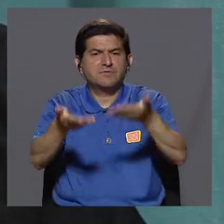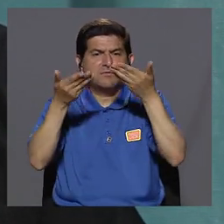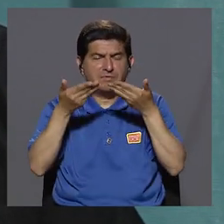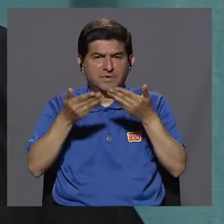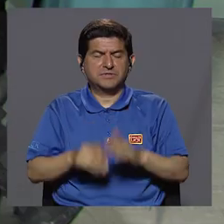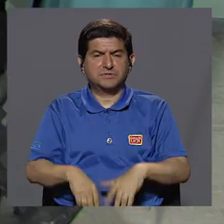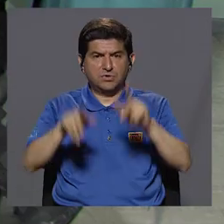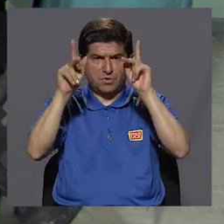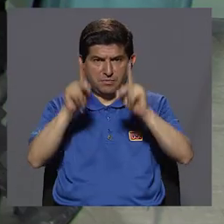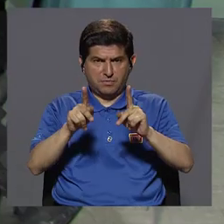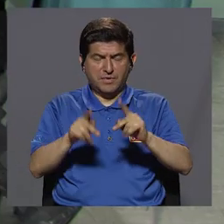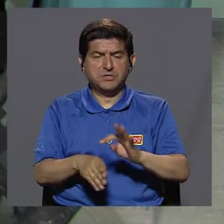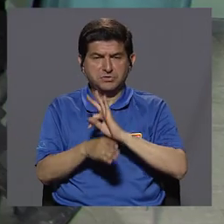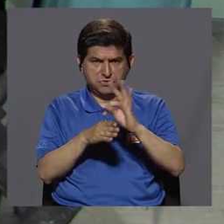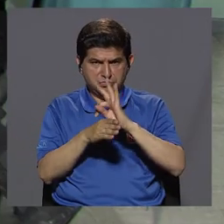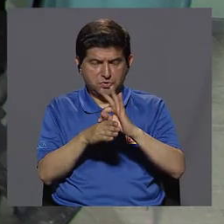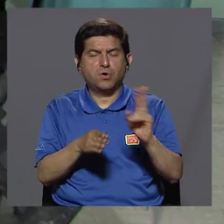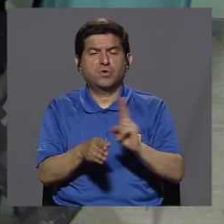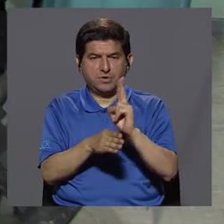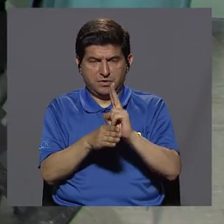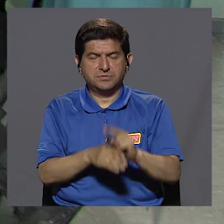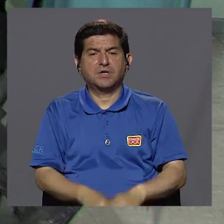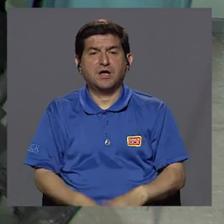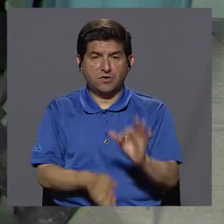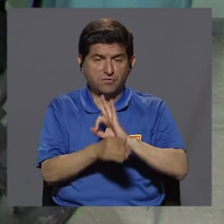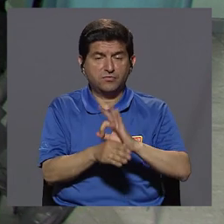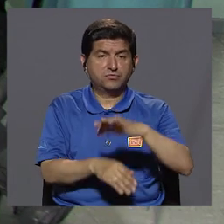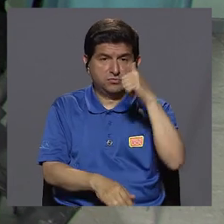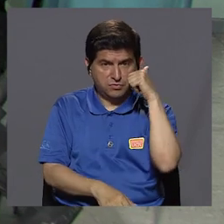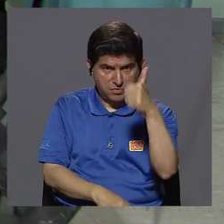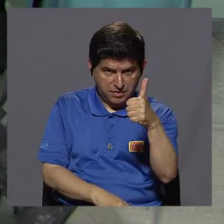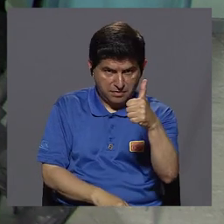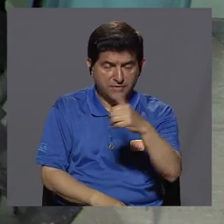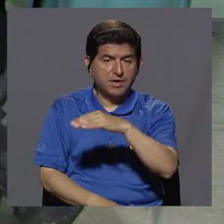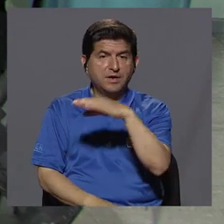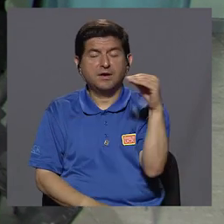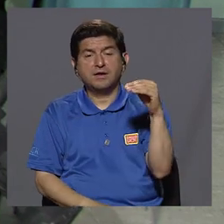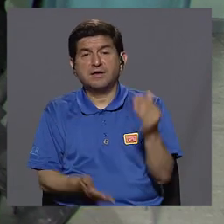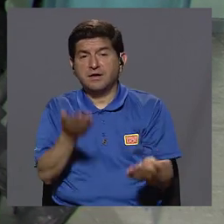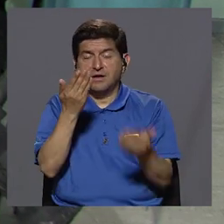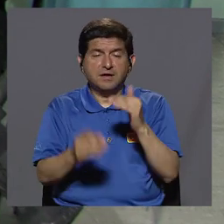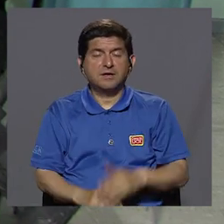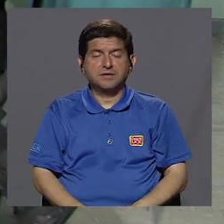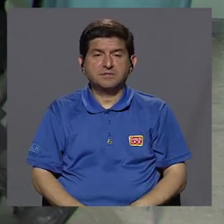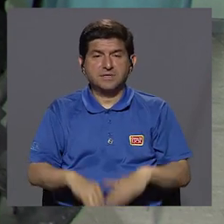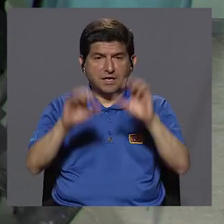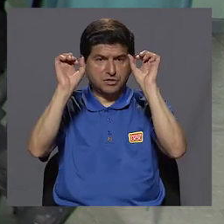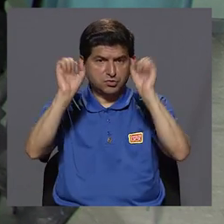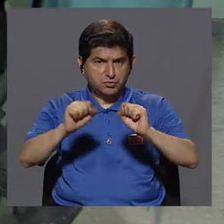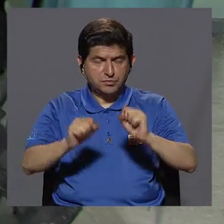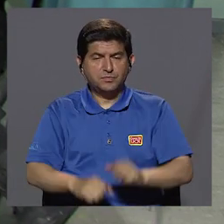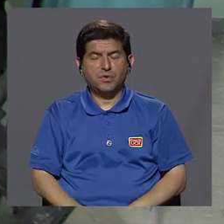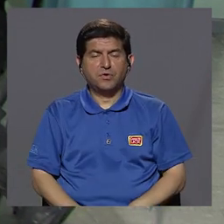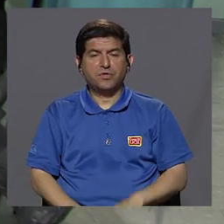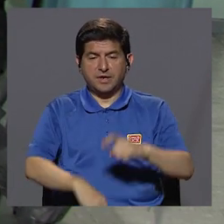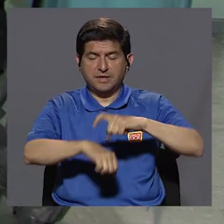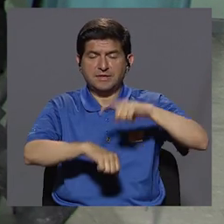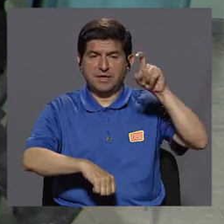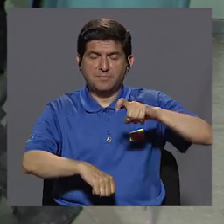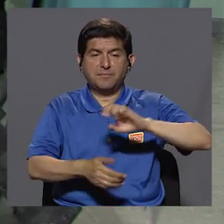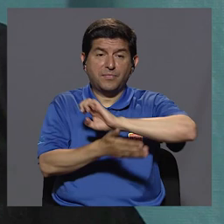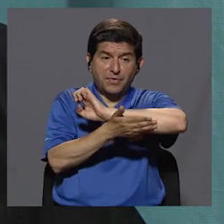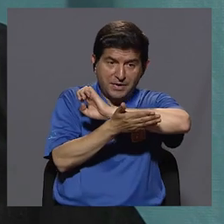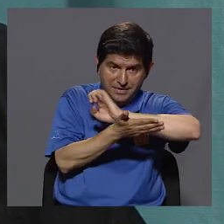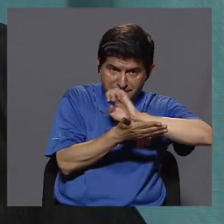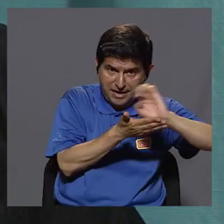de si está tomando el tratamiento si está funcionando bien el tratamiento y eventualmente podemos ratificar con el tiempo necesario